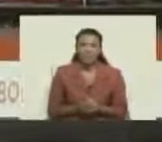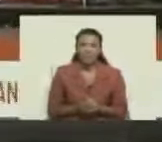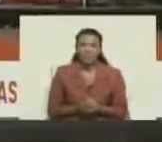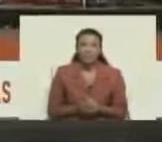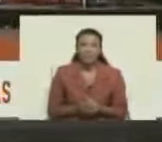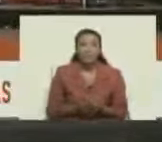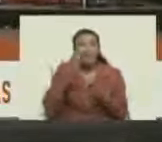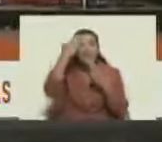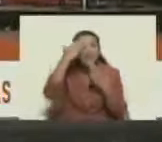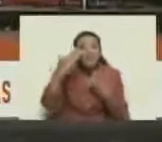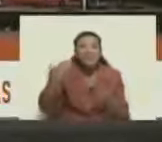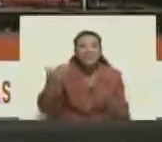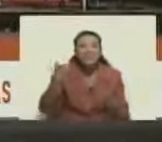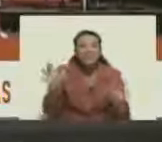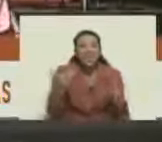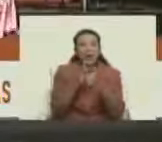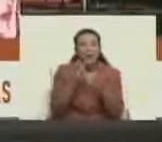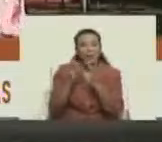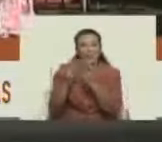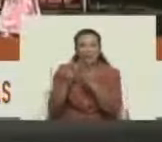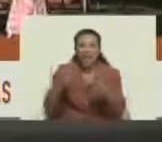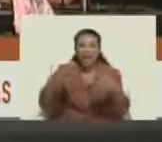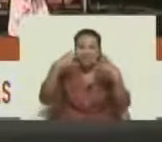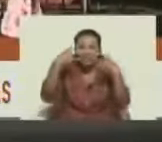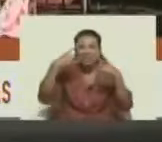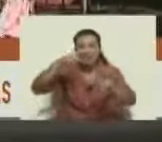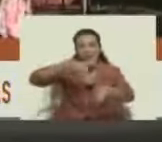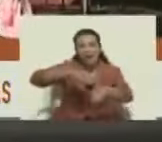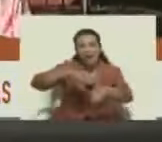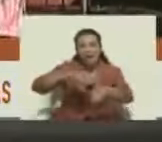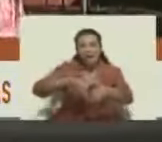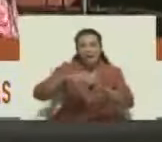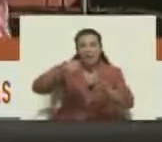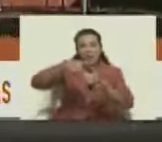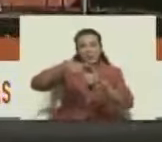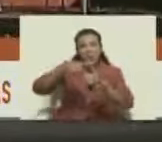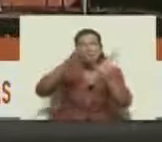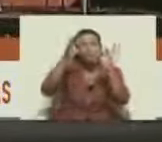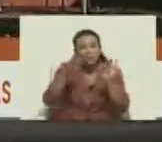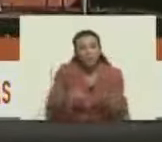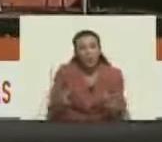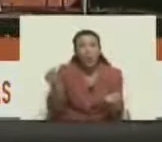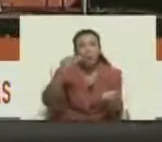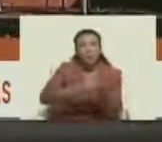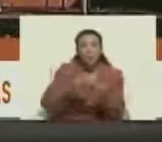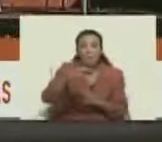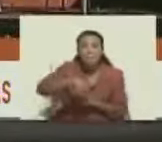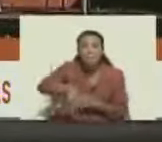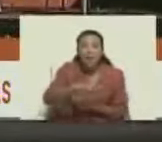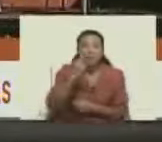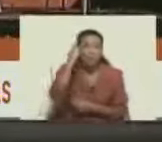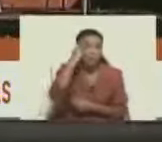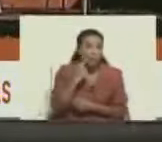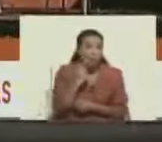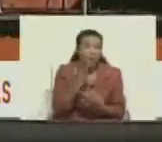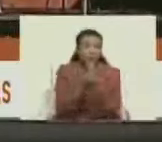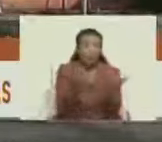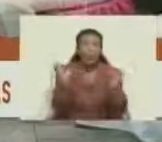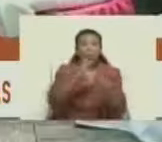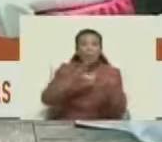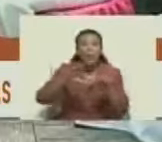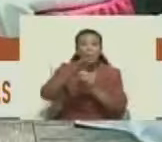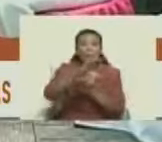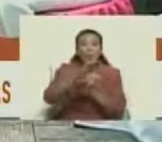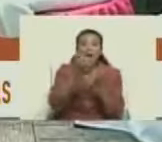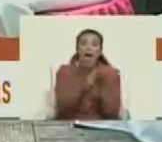Un gusto, Rodicelis, a ti y a todos los que nos sintonizan a esta hora. Efectivamente, retornamos nuevamente con lo que es la gran toma cultural de